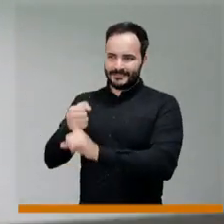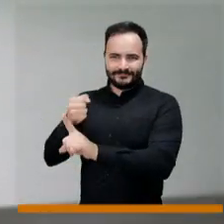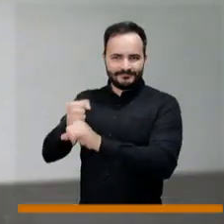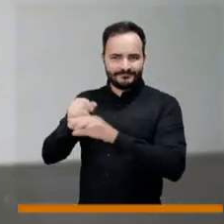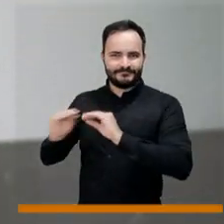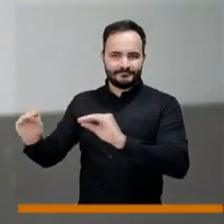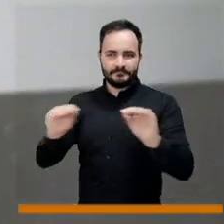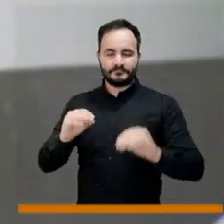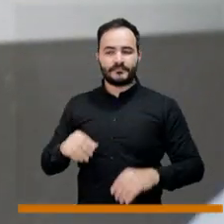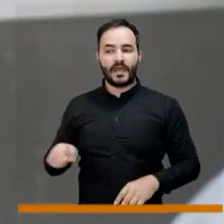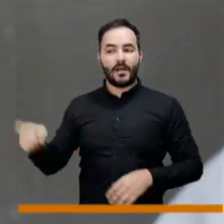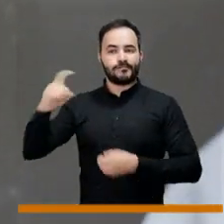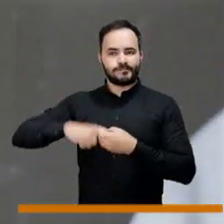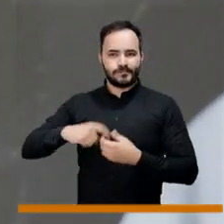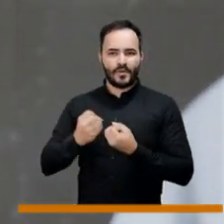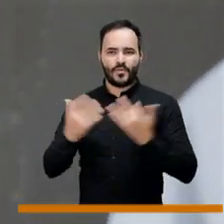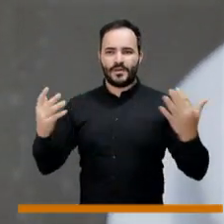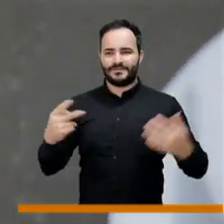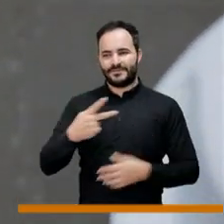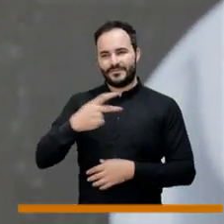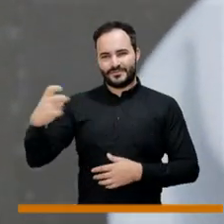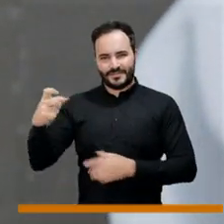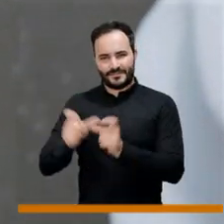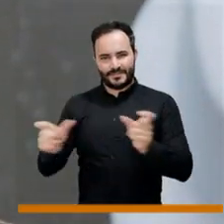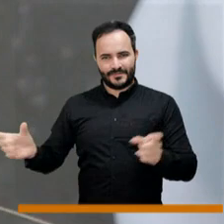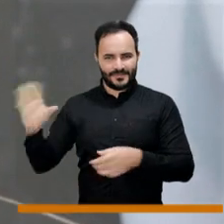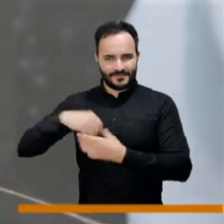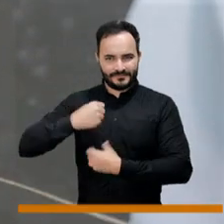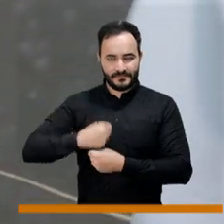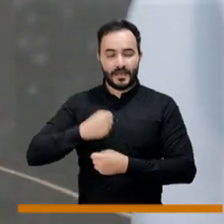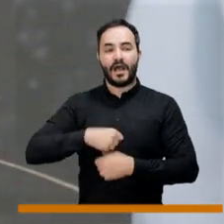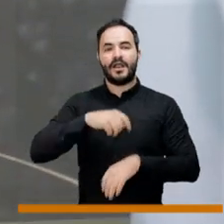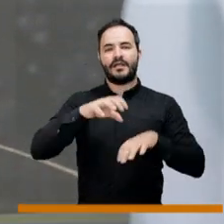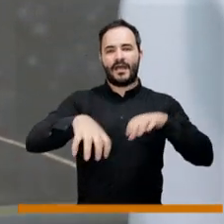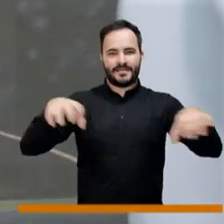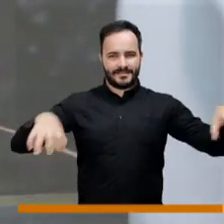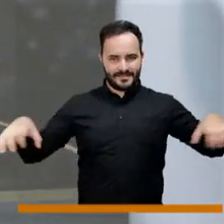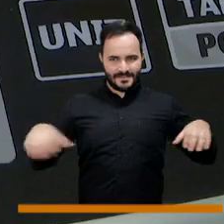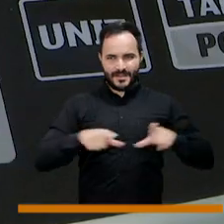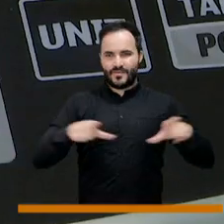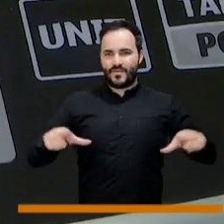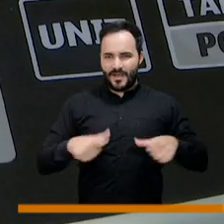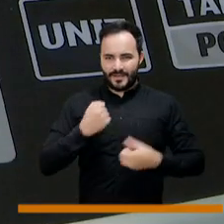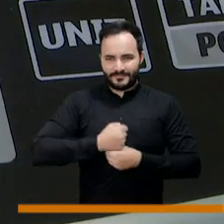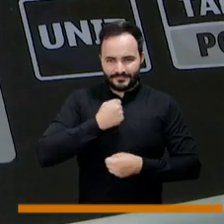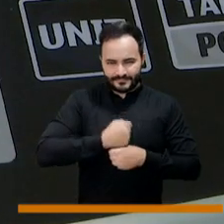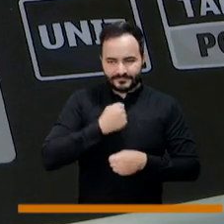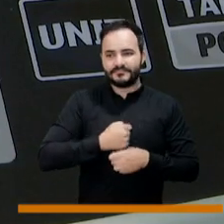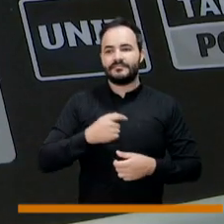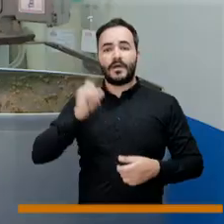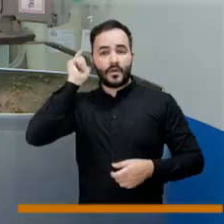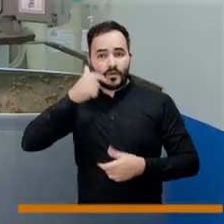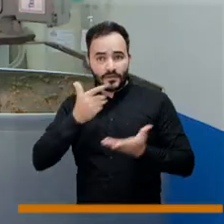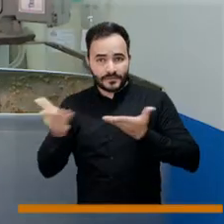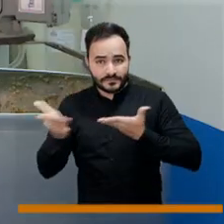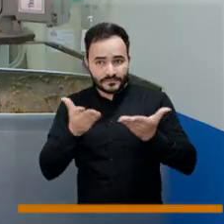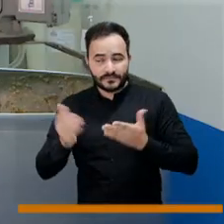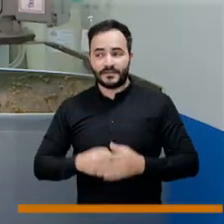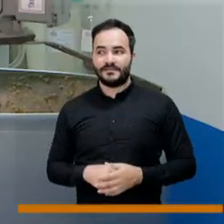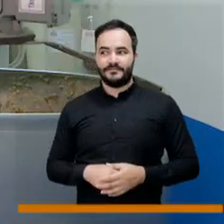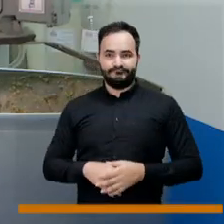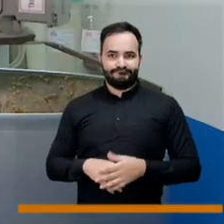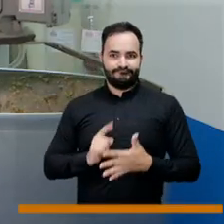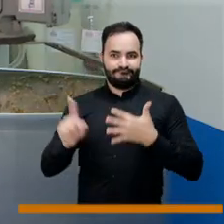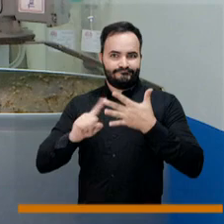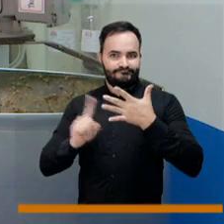Salvaje hoy tiene también 200 colaboradores, tenemos tiendas físicas, tenemos un call center, tenemos